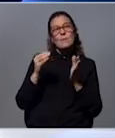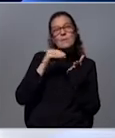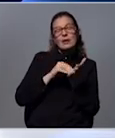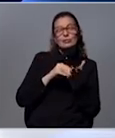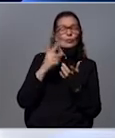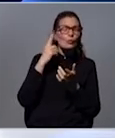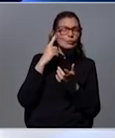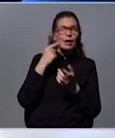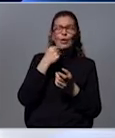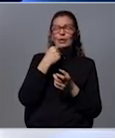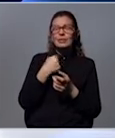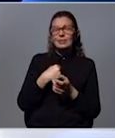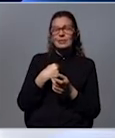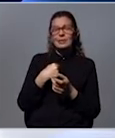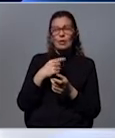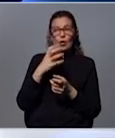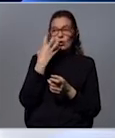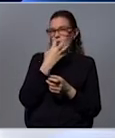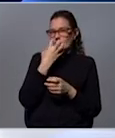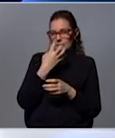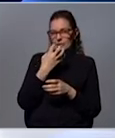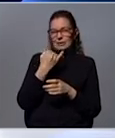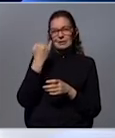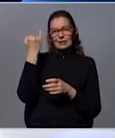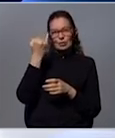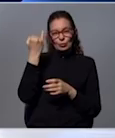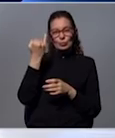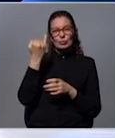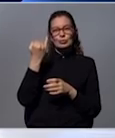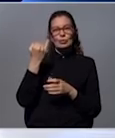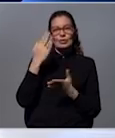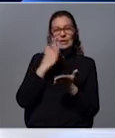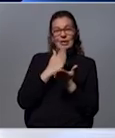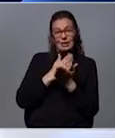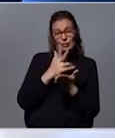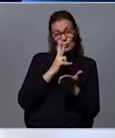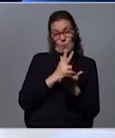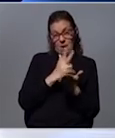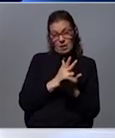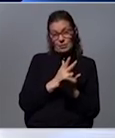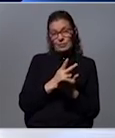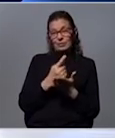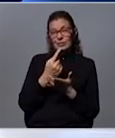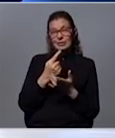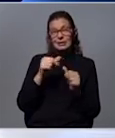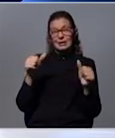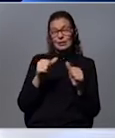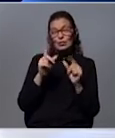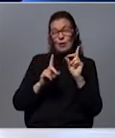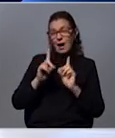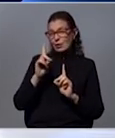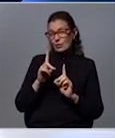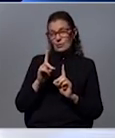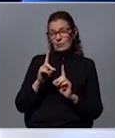decir un horror el instituto nacional de derechos humanos hizo algo inconcebible